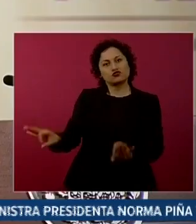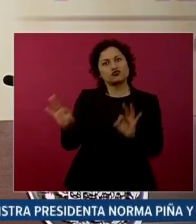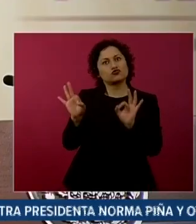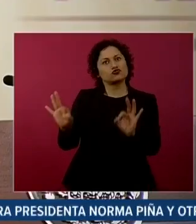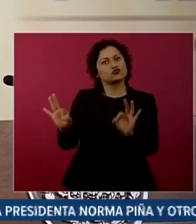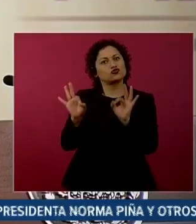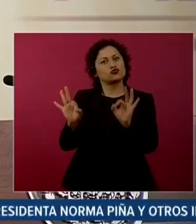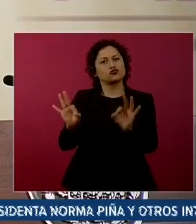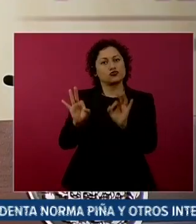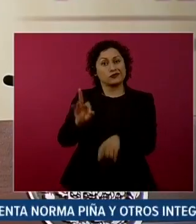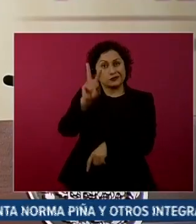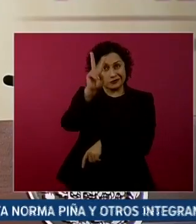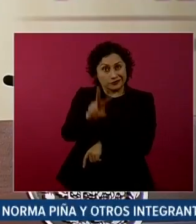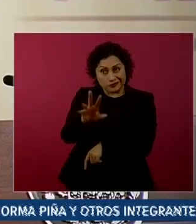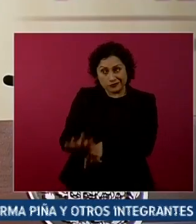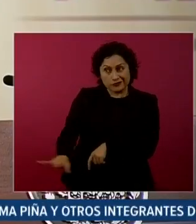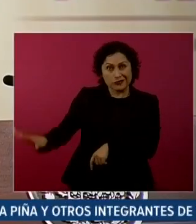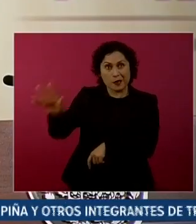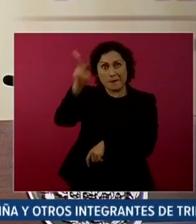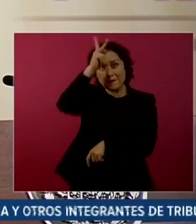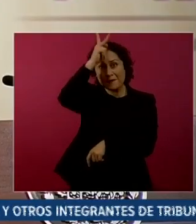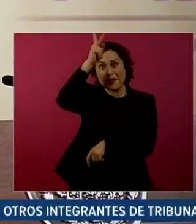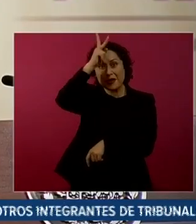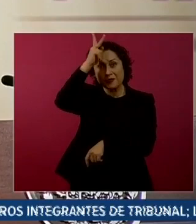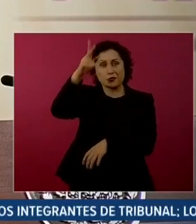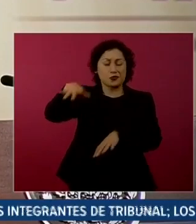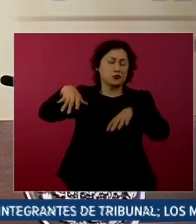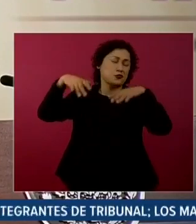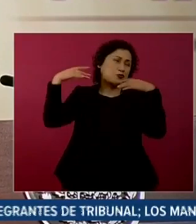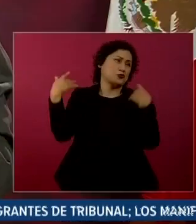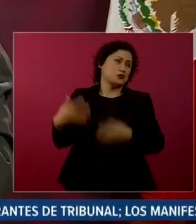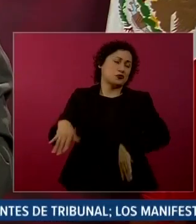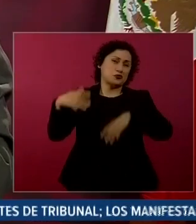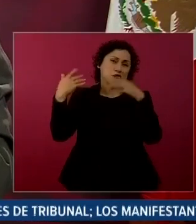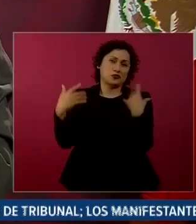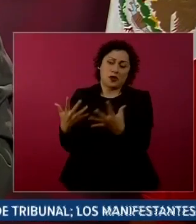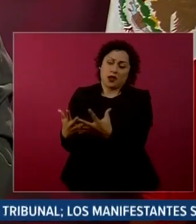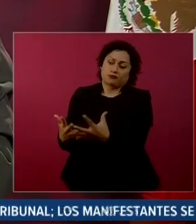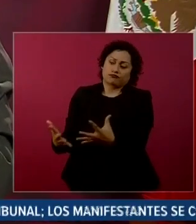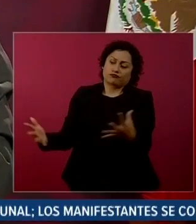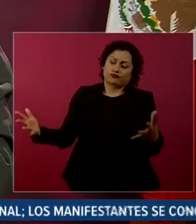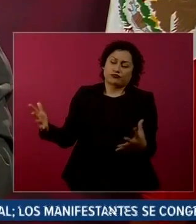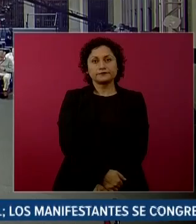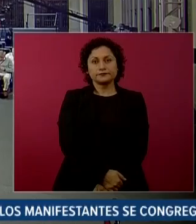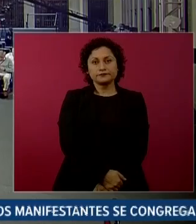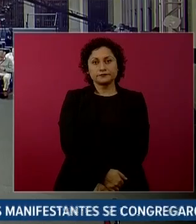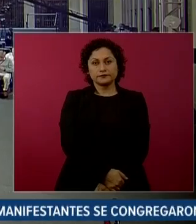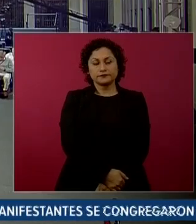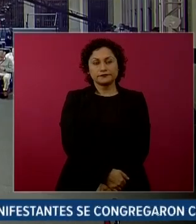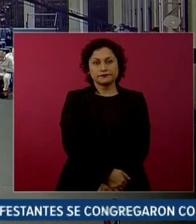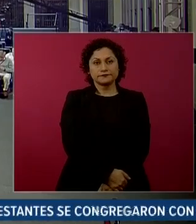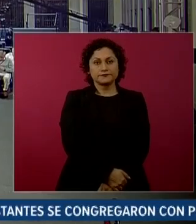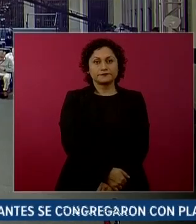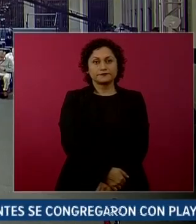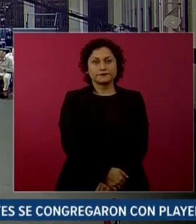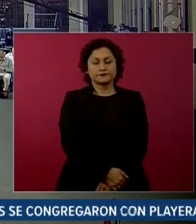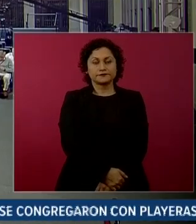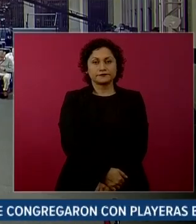Es mucho pueblo el de Perú, para tan poco gobierno.